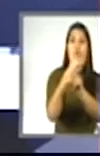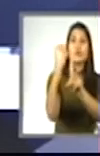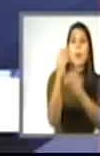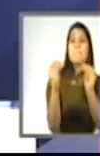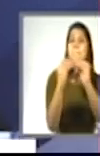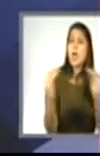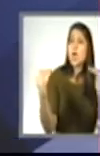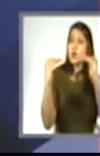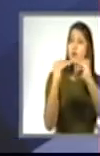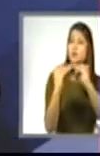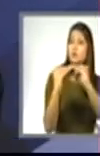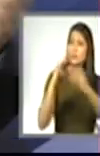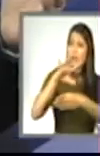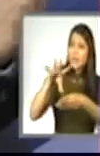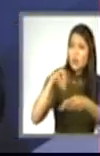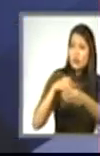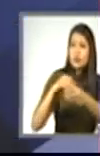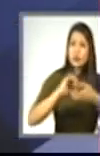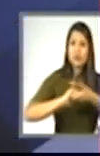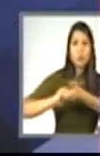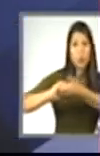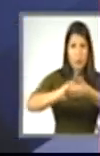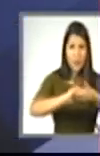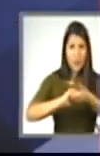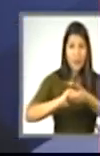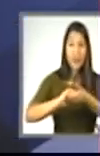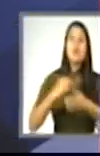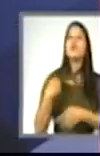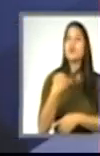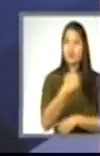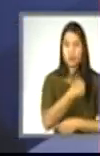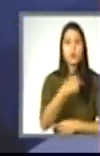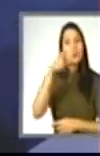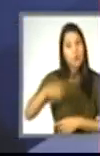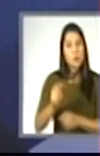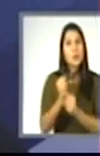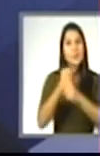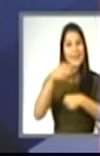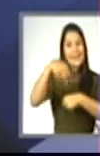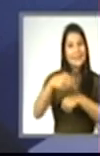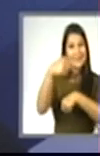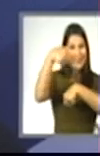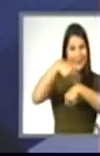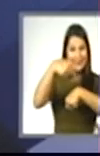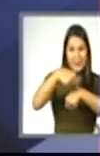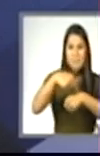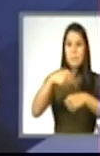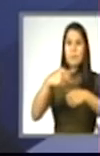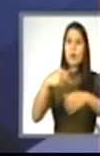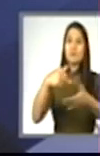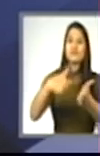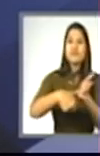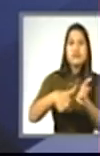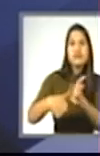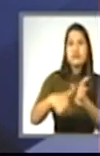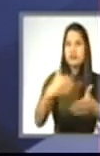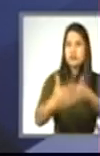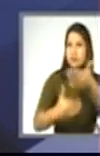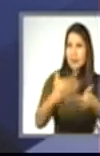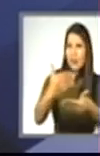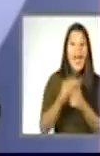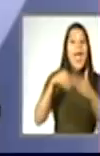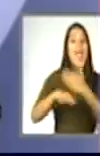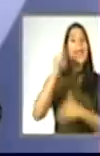le encanta otra. Claro. Hay muchos candidatos que votan para que un partido político no llegue al poder. O para que uno que está en el